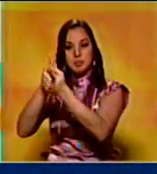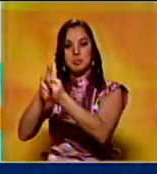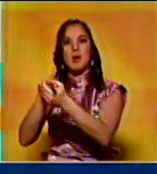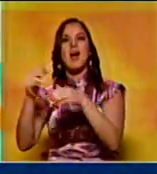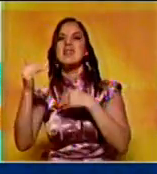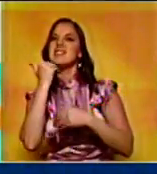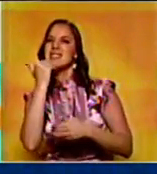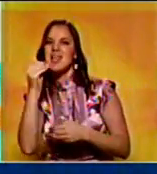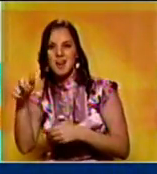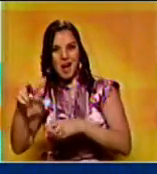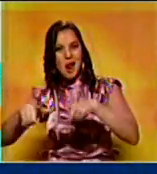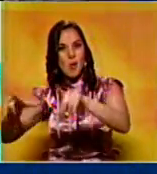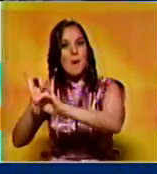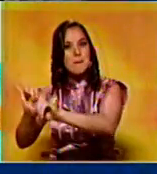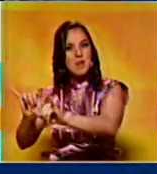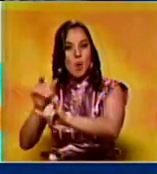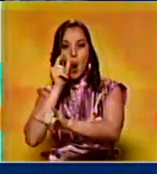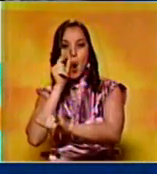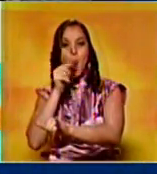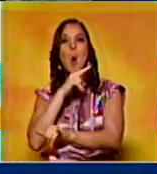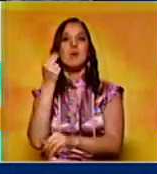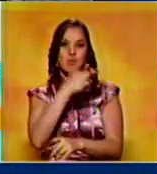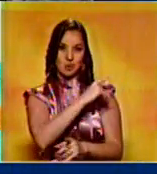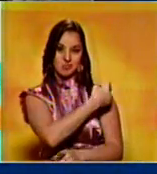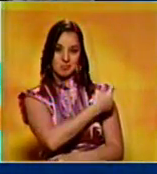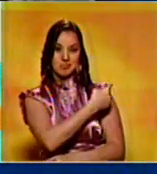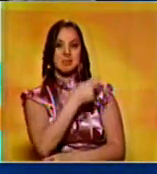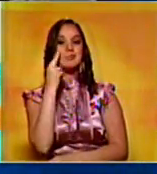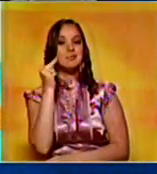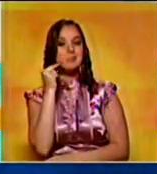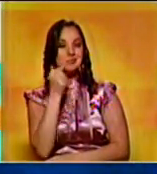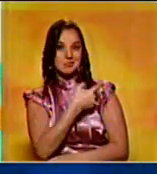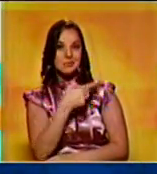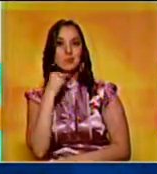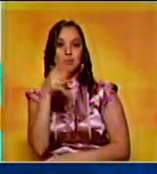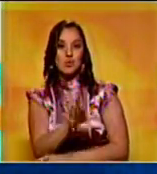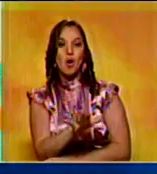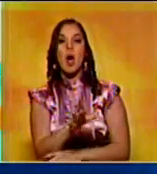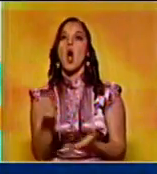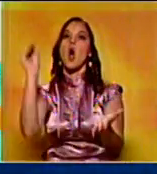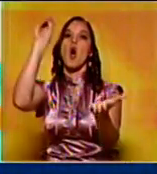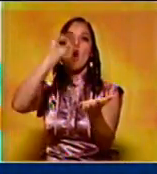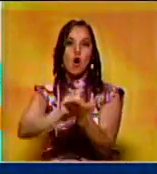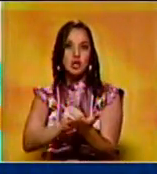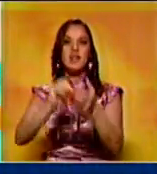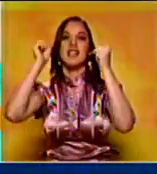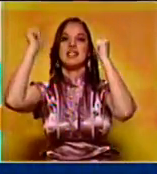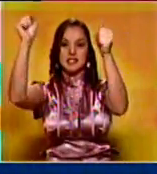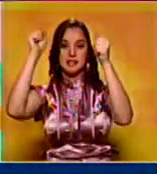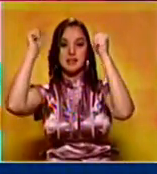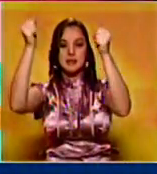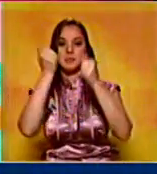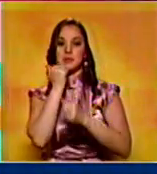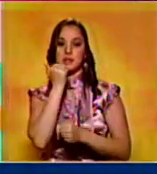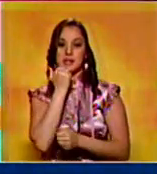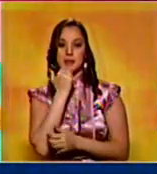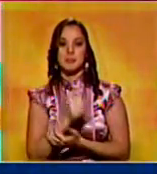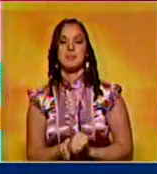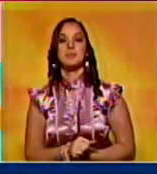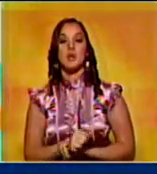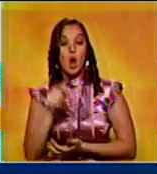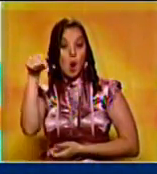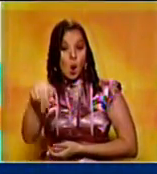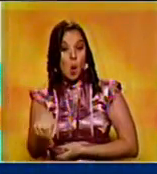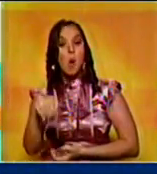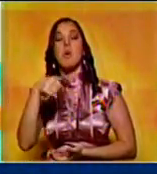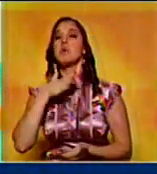joven Michael Brown hace 11 días atrás el nuevo suceso generó tensión en las calles de Ferguson Aunque hoy